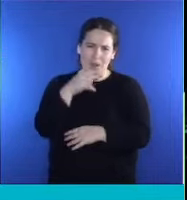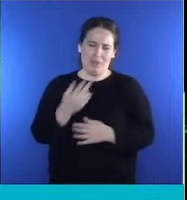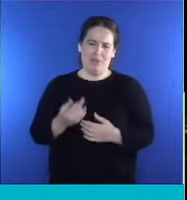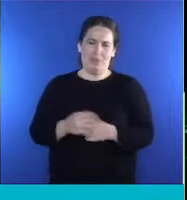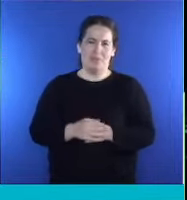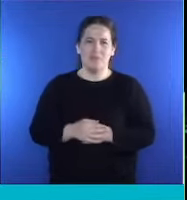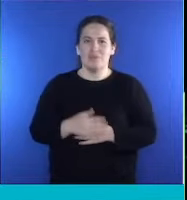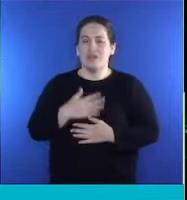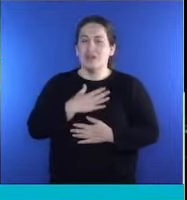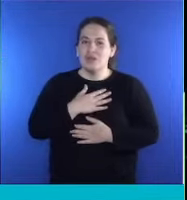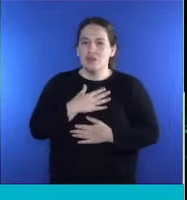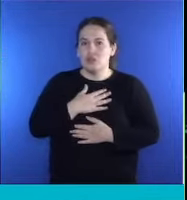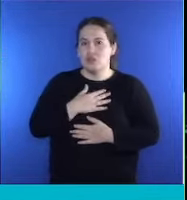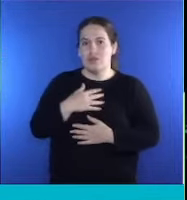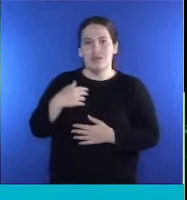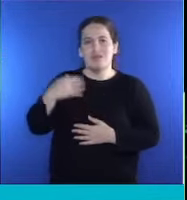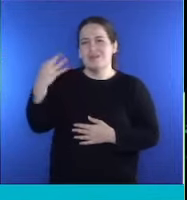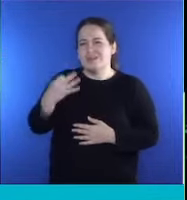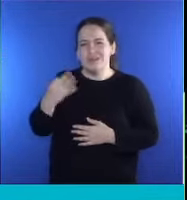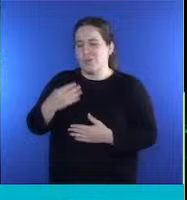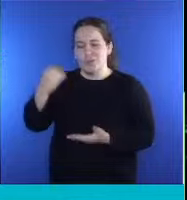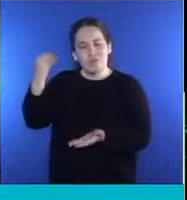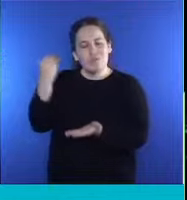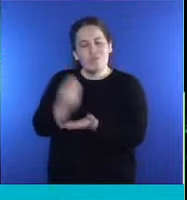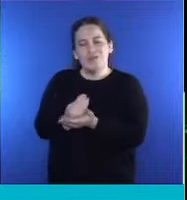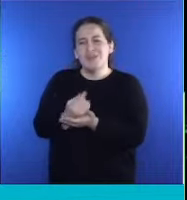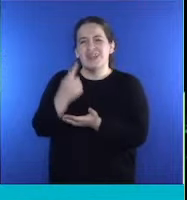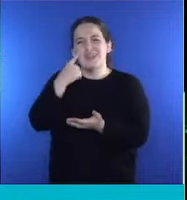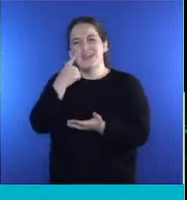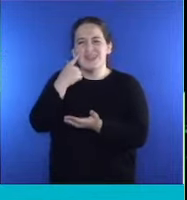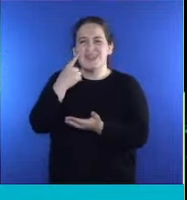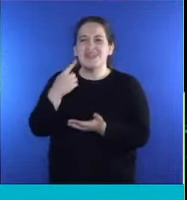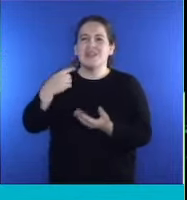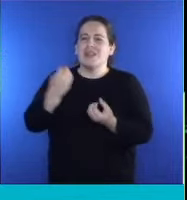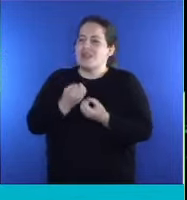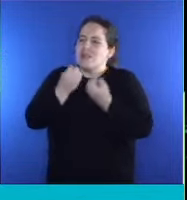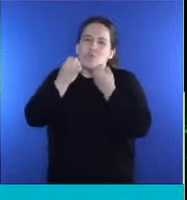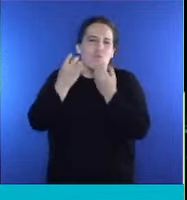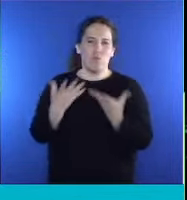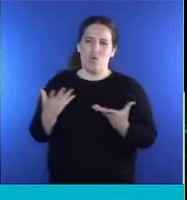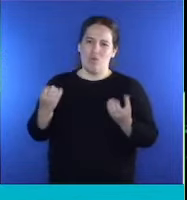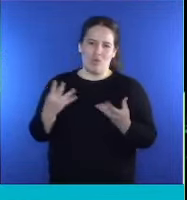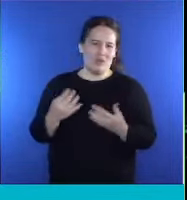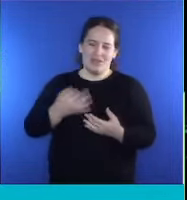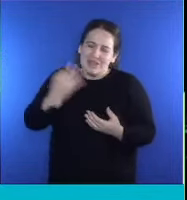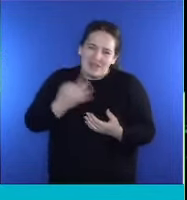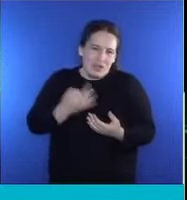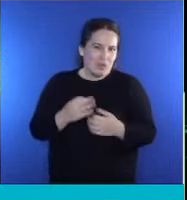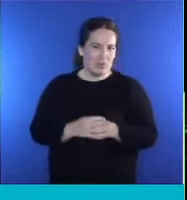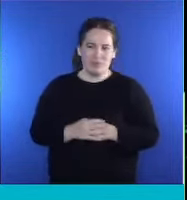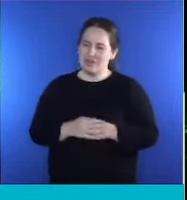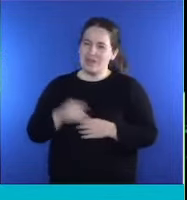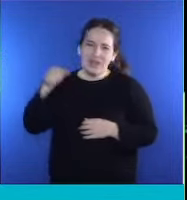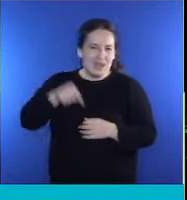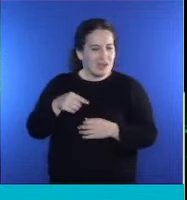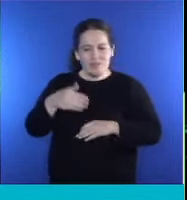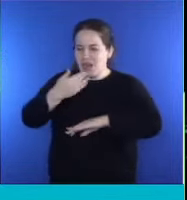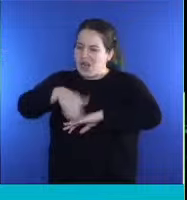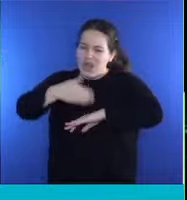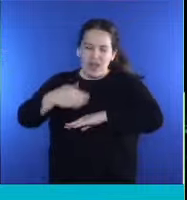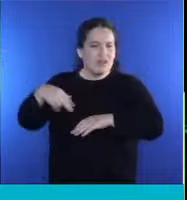sin ánimo de equivocarme que hubiera sido un gran intendente porque nunca dejó de ser un tipo de a pie un tipo de la